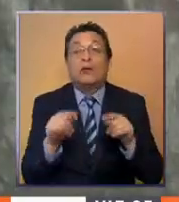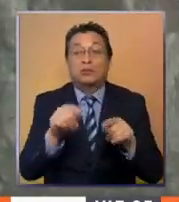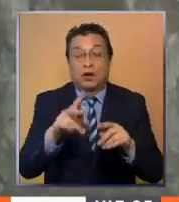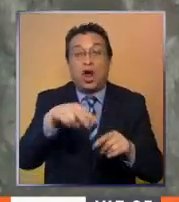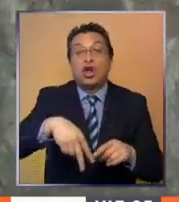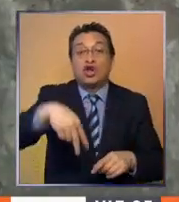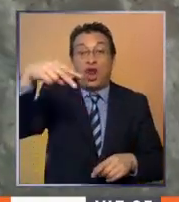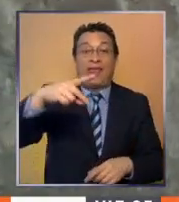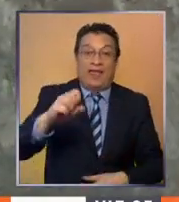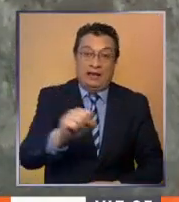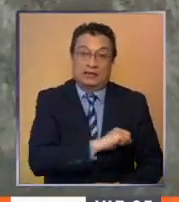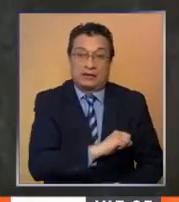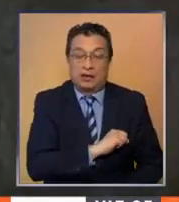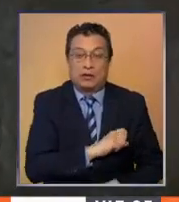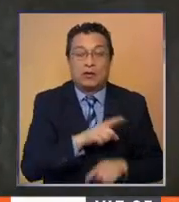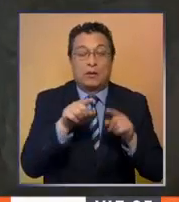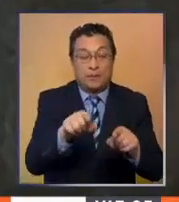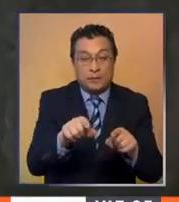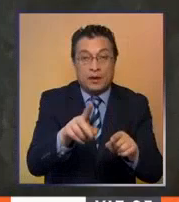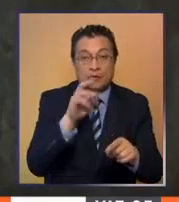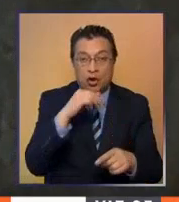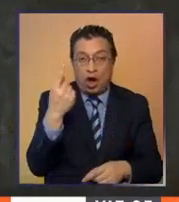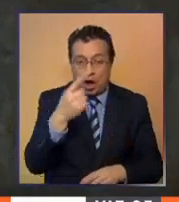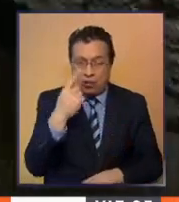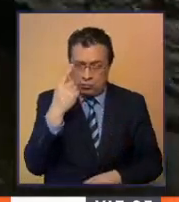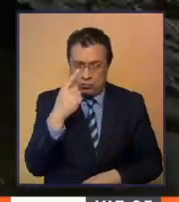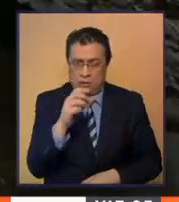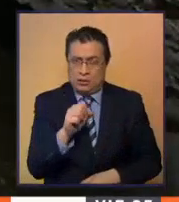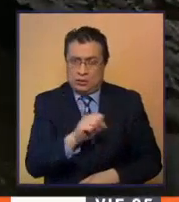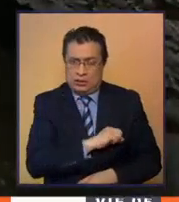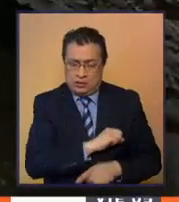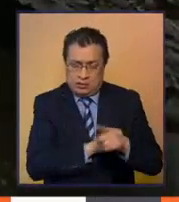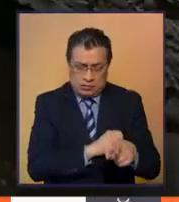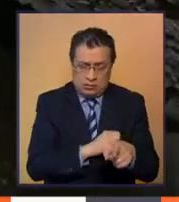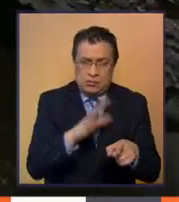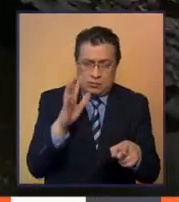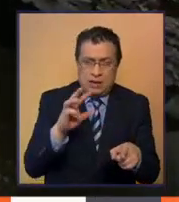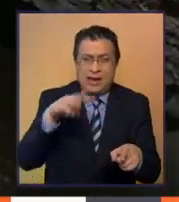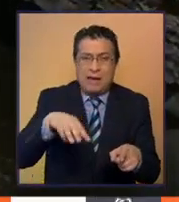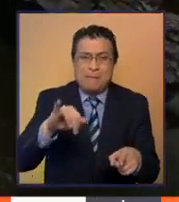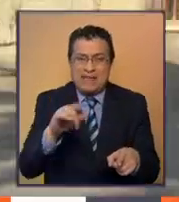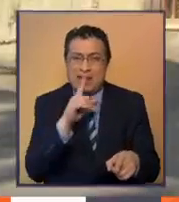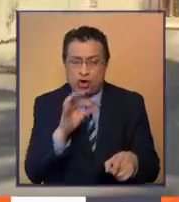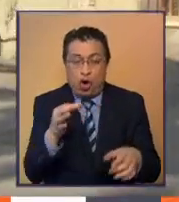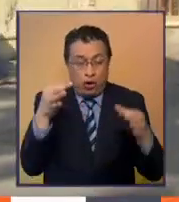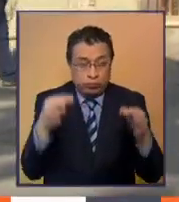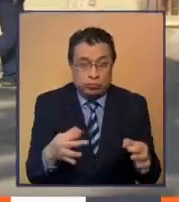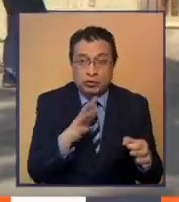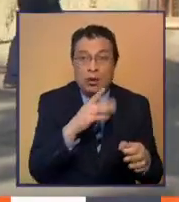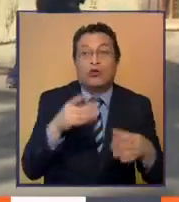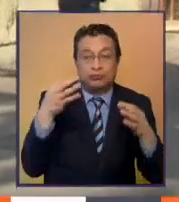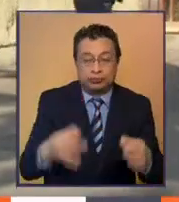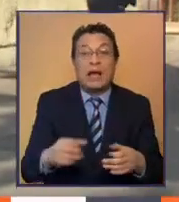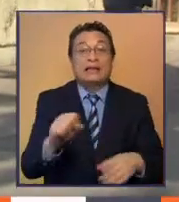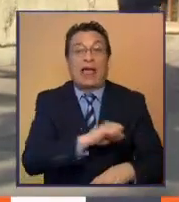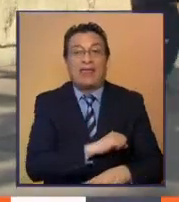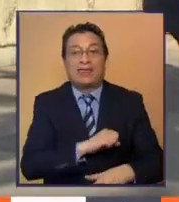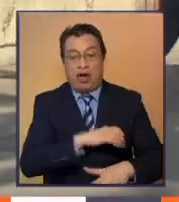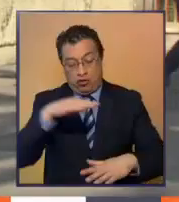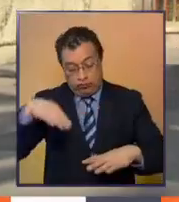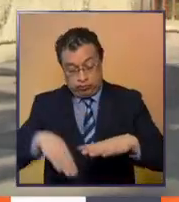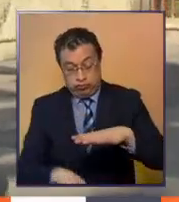Santiago. El tema del mito urbano con esto se tangibiliza. O sea, está visible y palpable. Santiago subterráneo